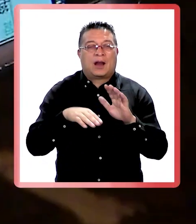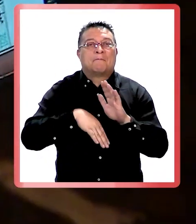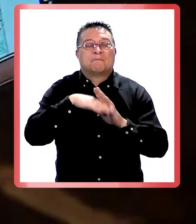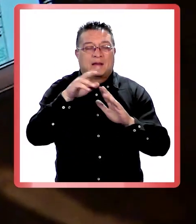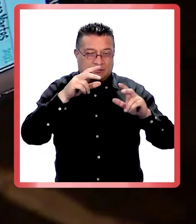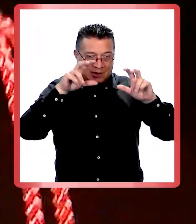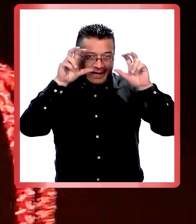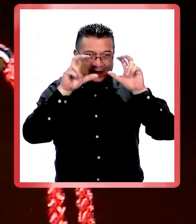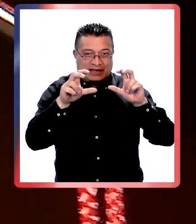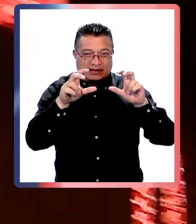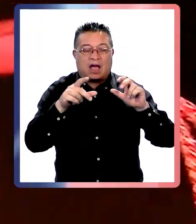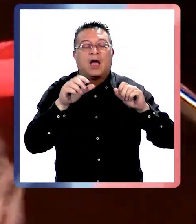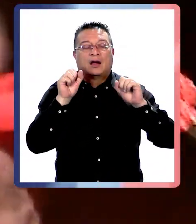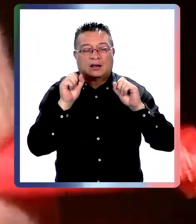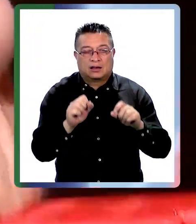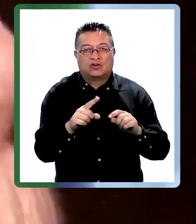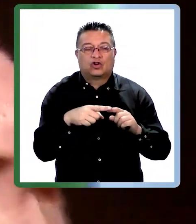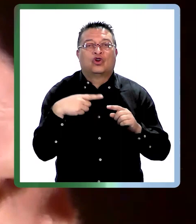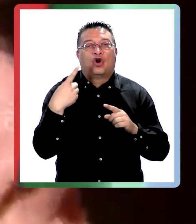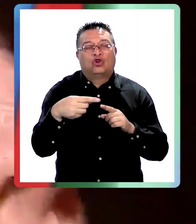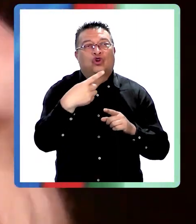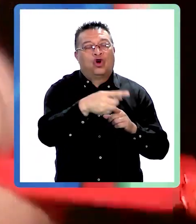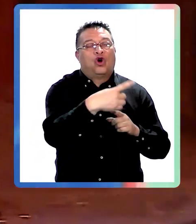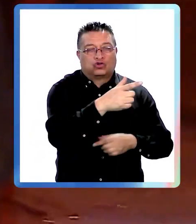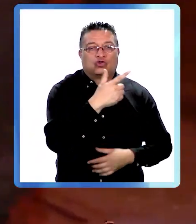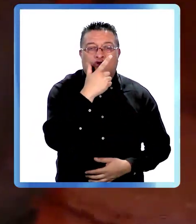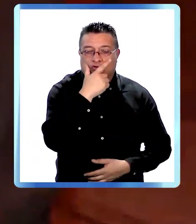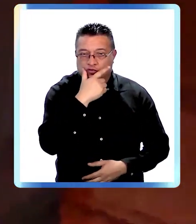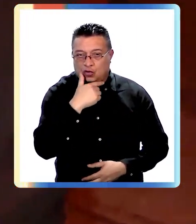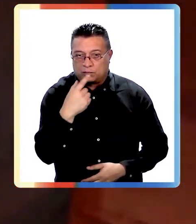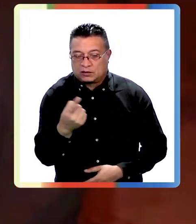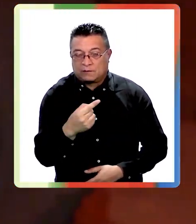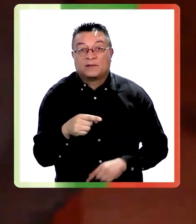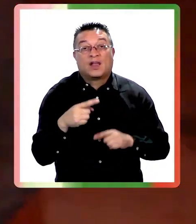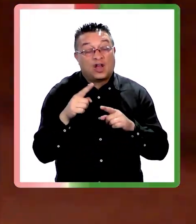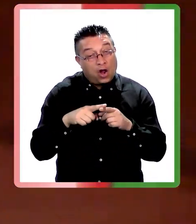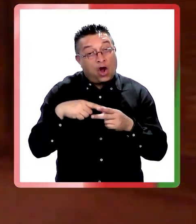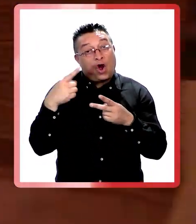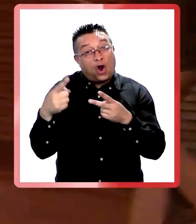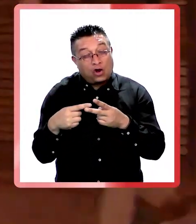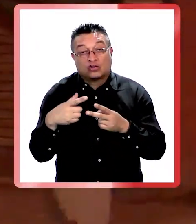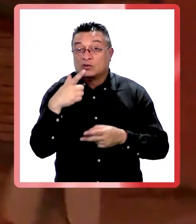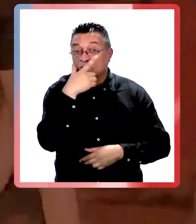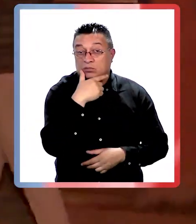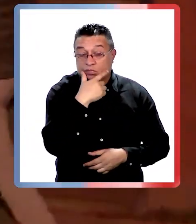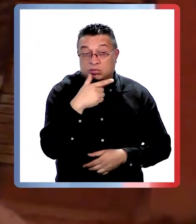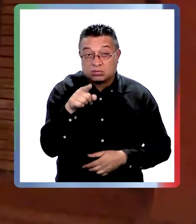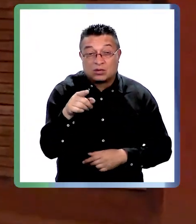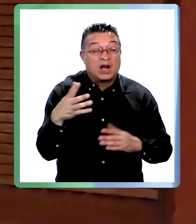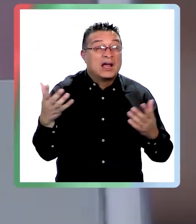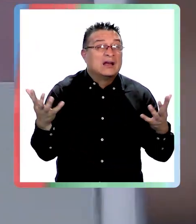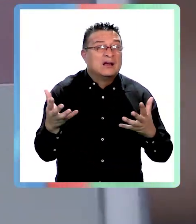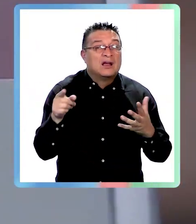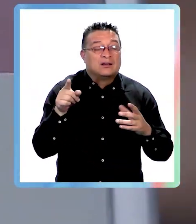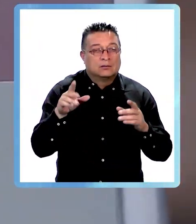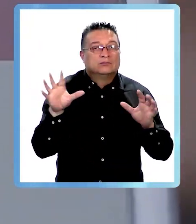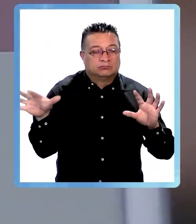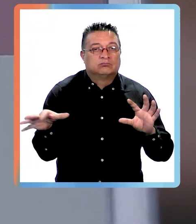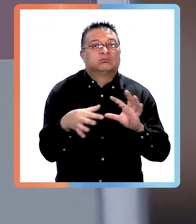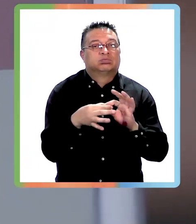más atentas a configurar estos otros sospechosos. ¿Ya? Estos otros sospechosos tienen que ver